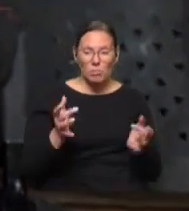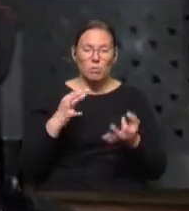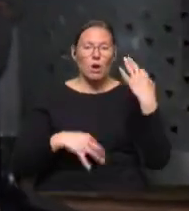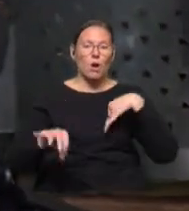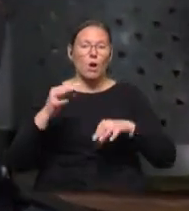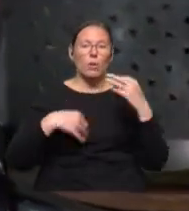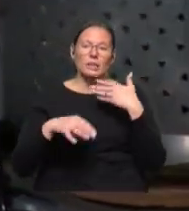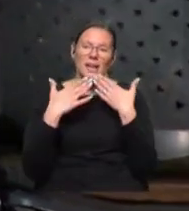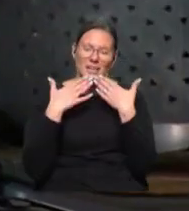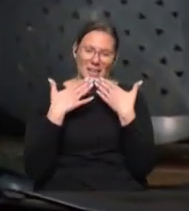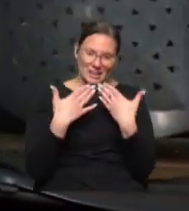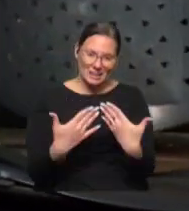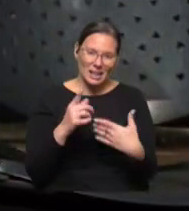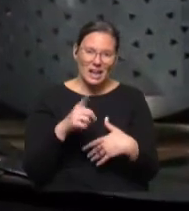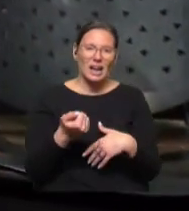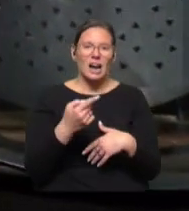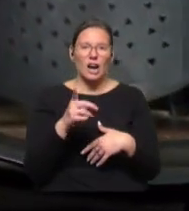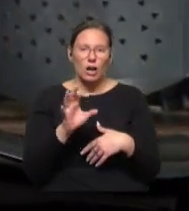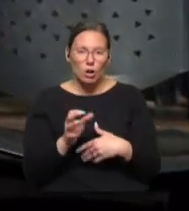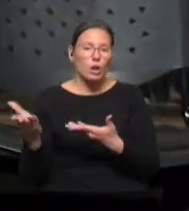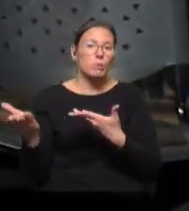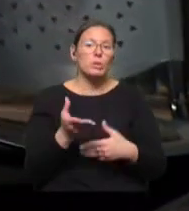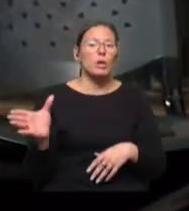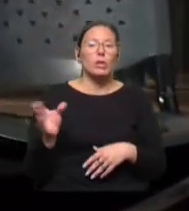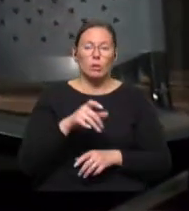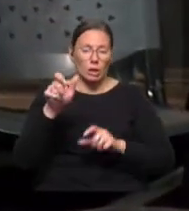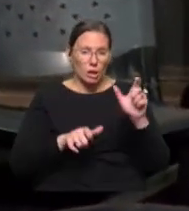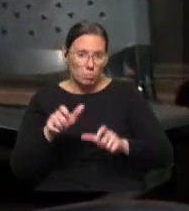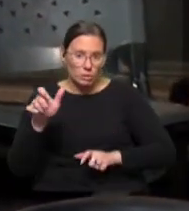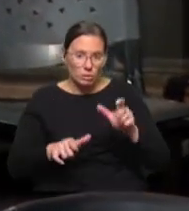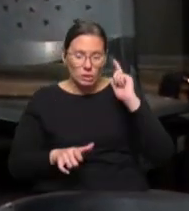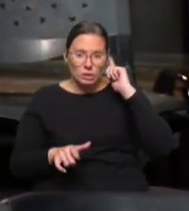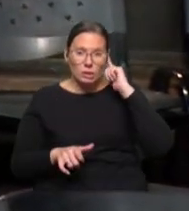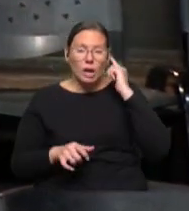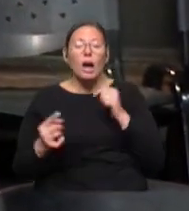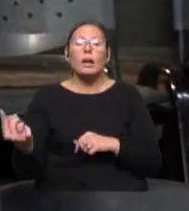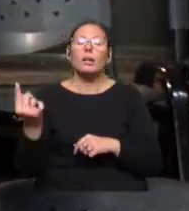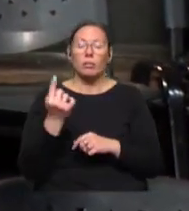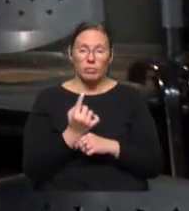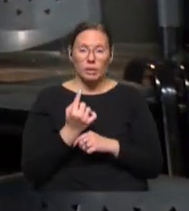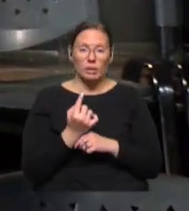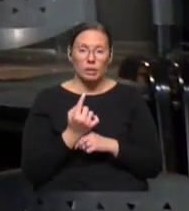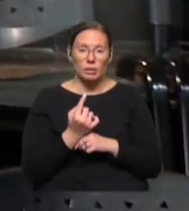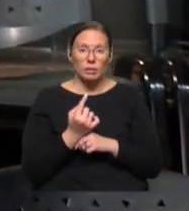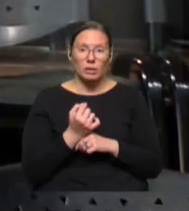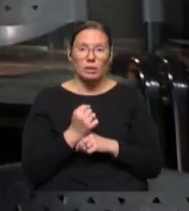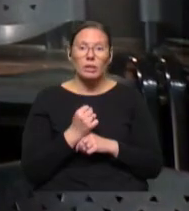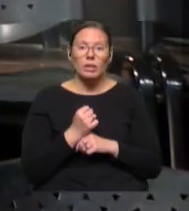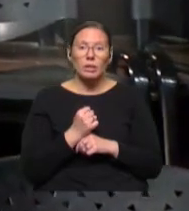obra. Muchísimas gracias, Gabo. Muchas gracias a vos, así que le invito a todos, y a todas a que se acerquen y que se dejen,